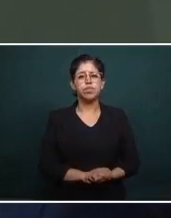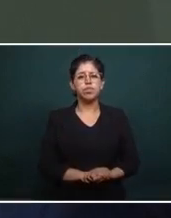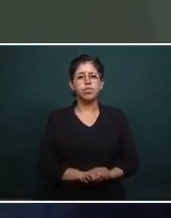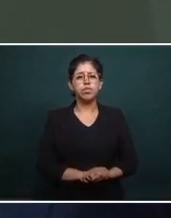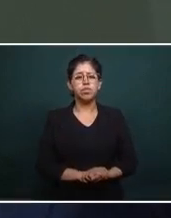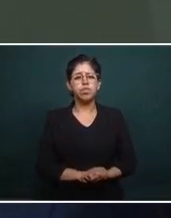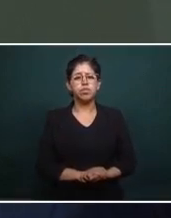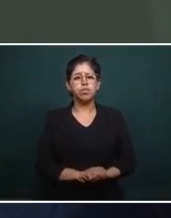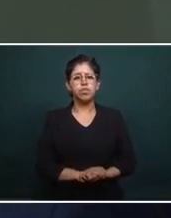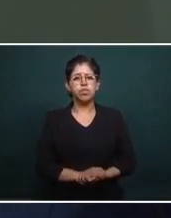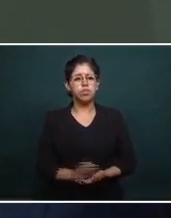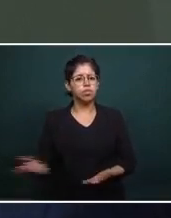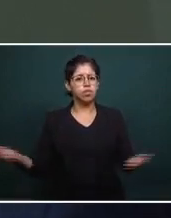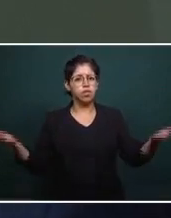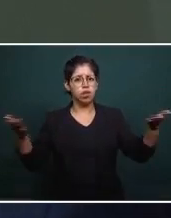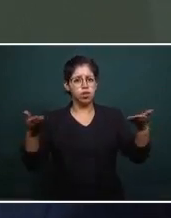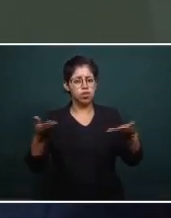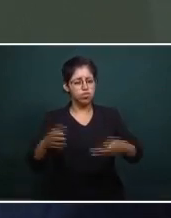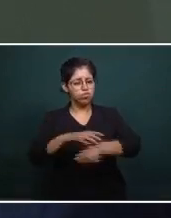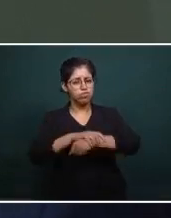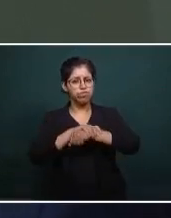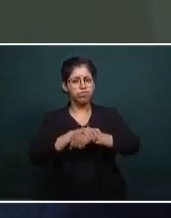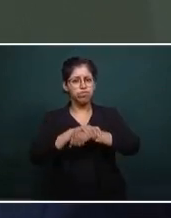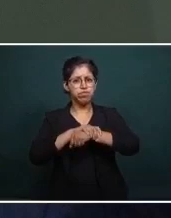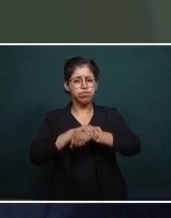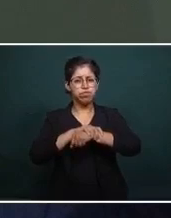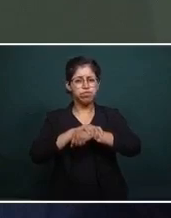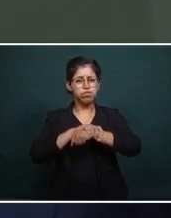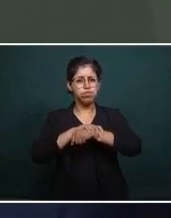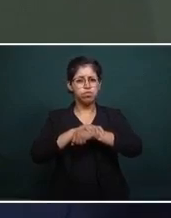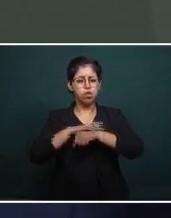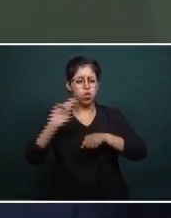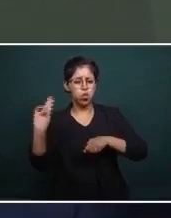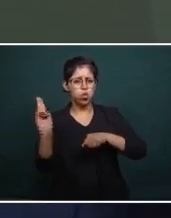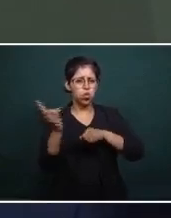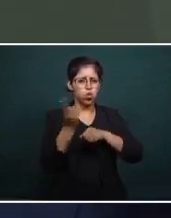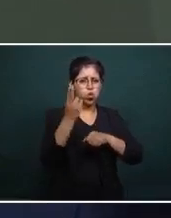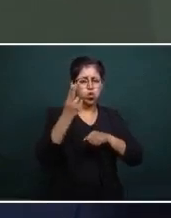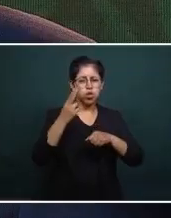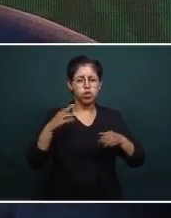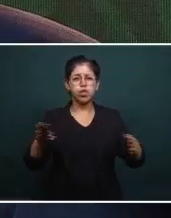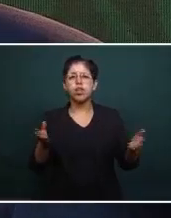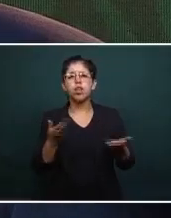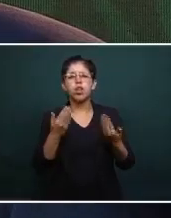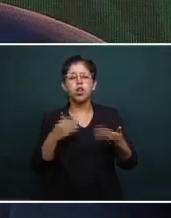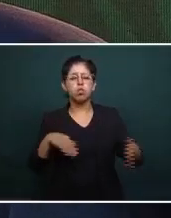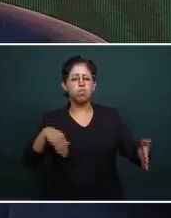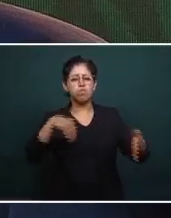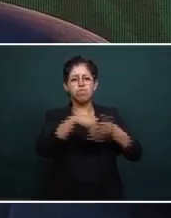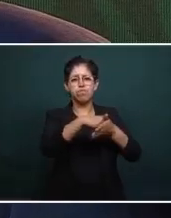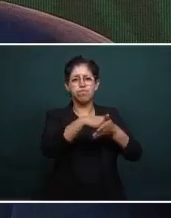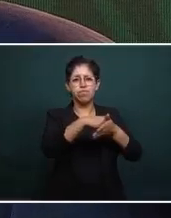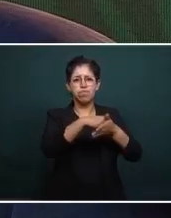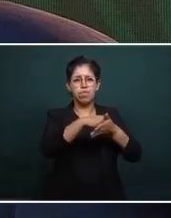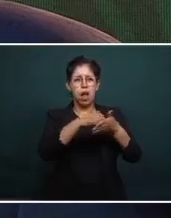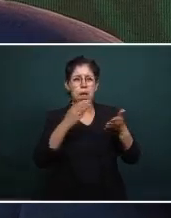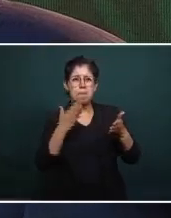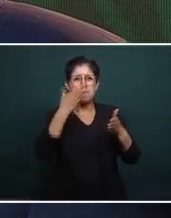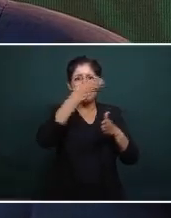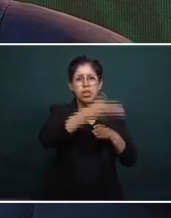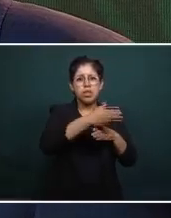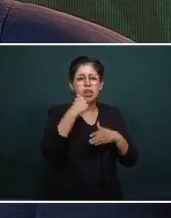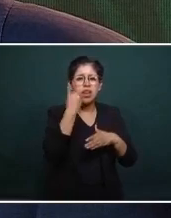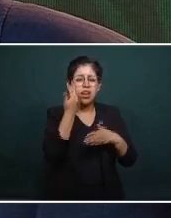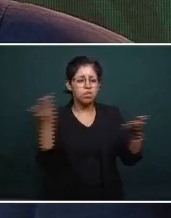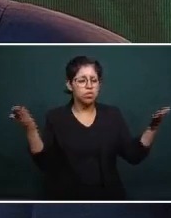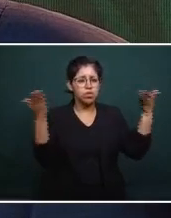promover la fraternidad universal más allá de las fronteras. Y hemos